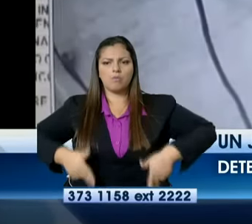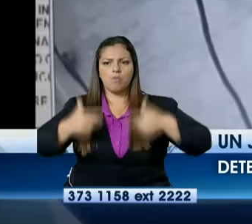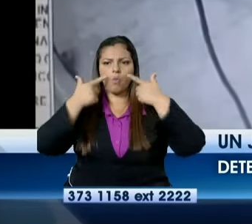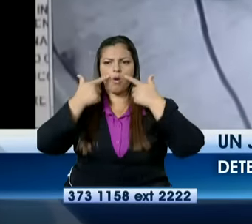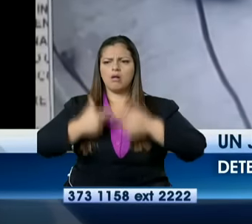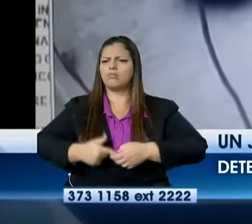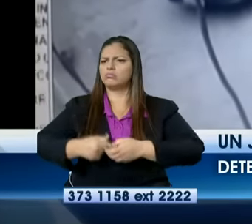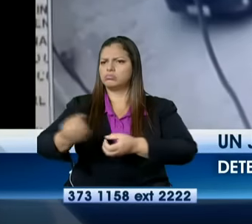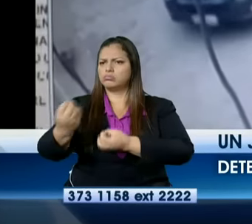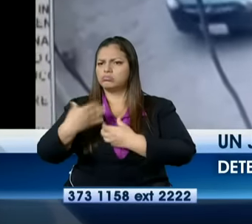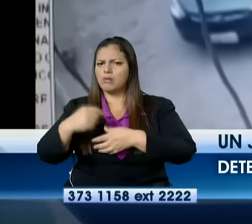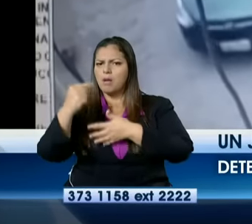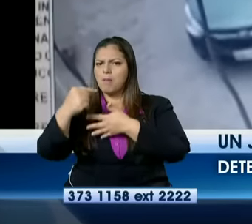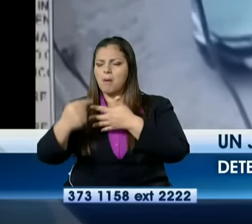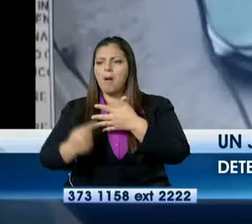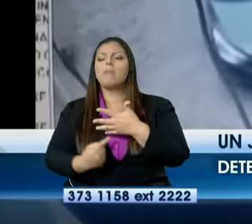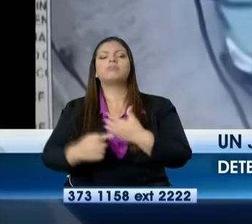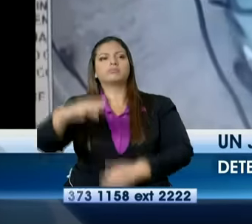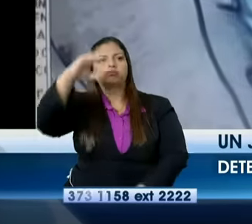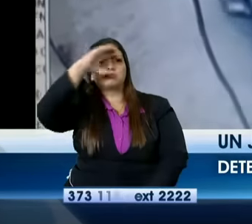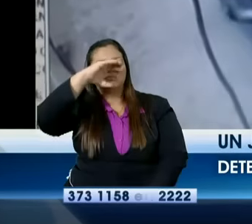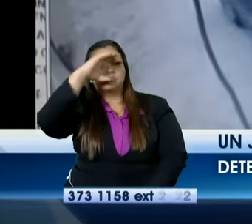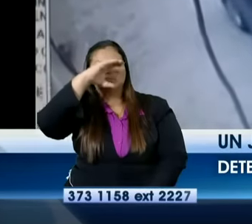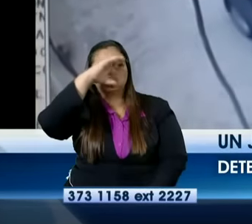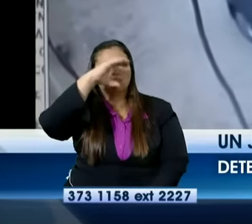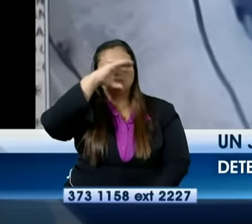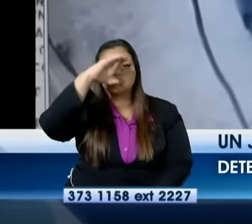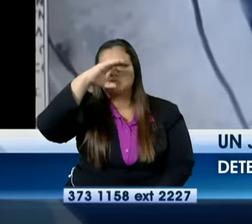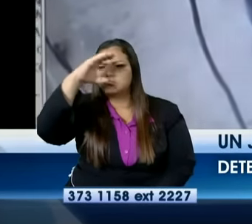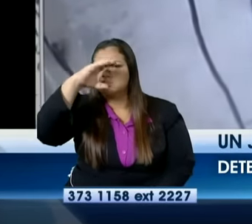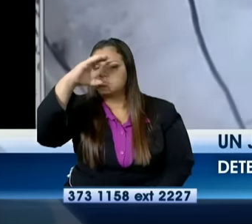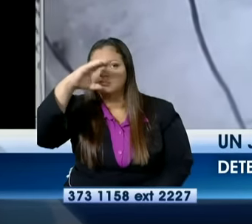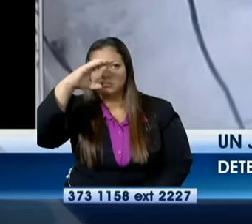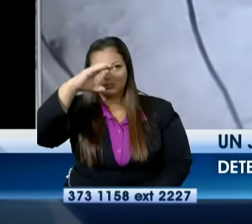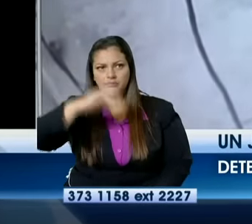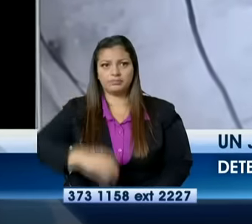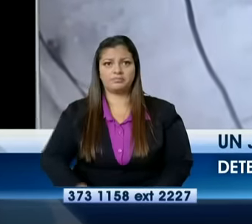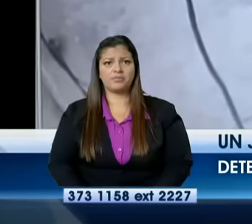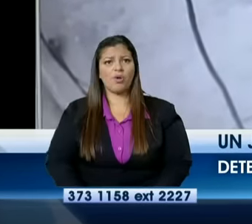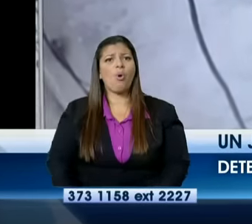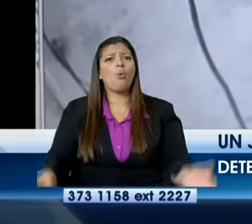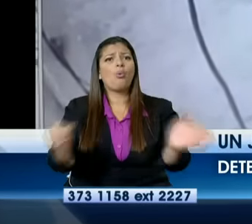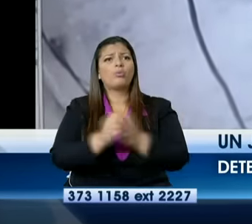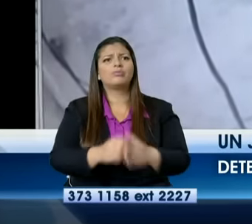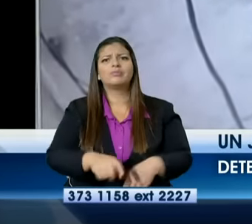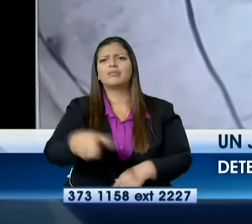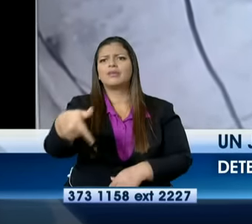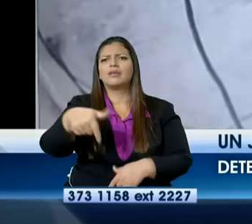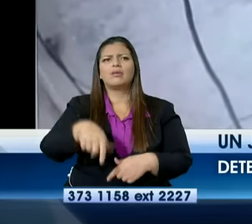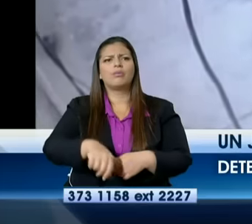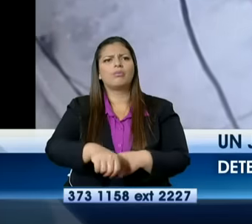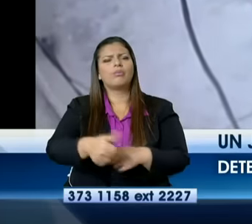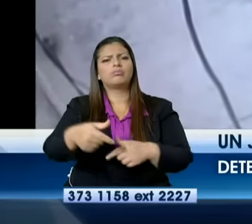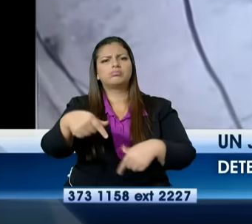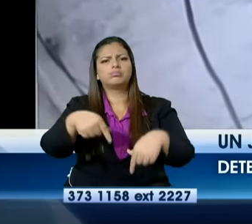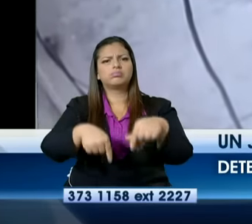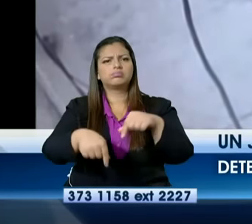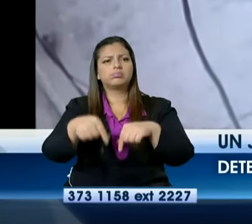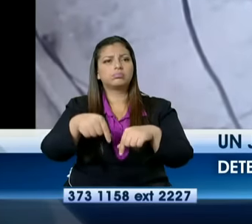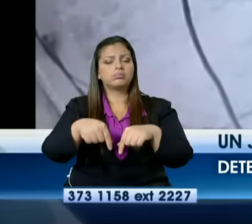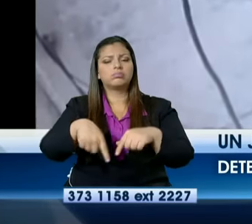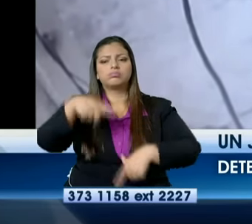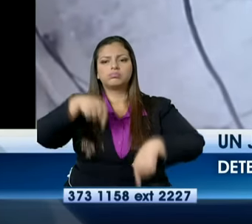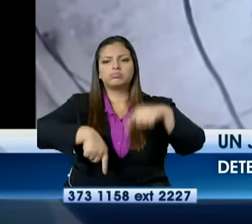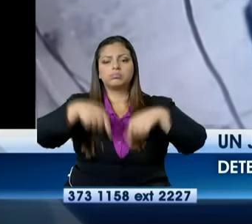otro video quedó registrado cuando llegan hasta una cooperativa de ahorro y crédito en el sector de Llano Chico. Uno de ellos se baja y amedrenta al